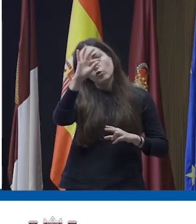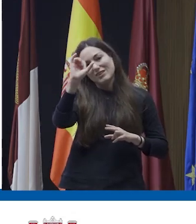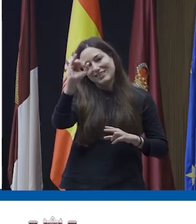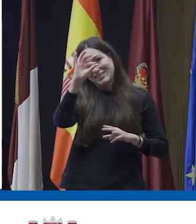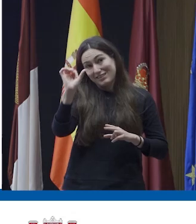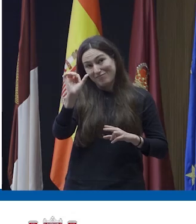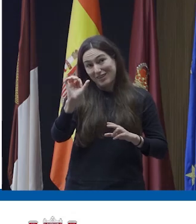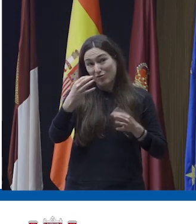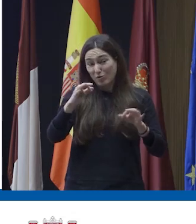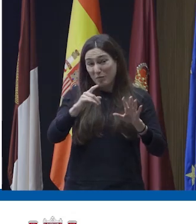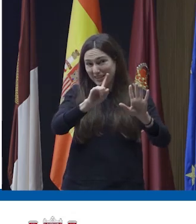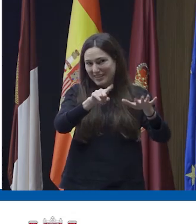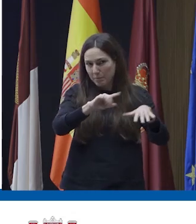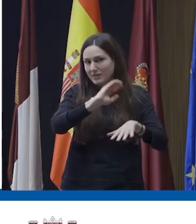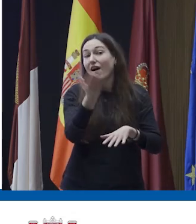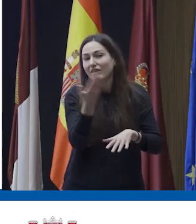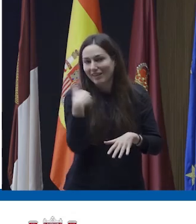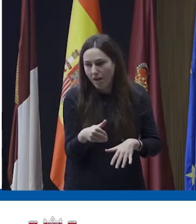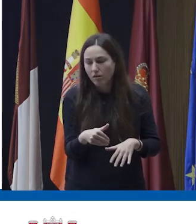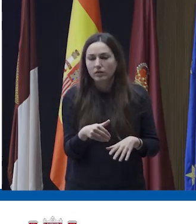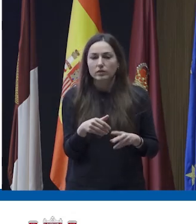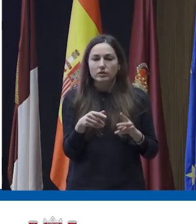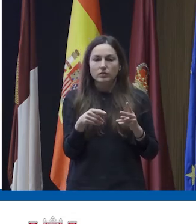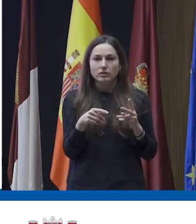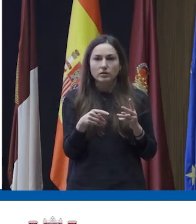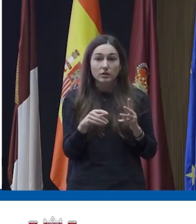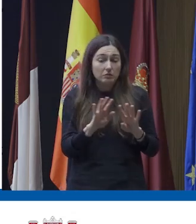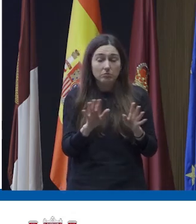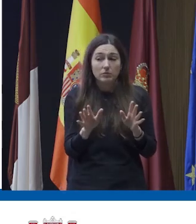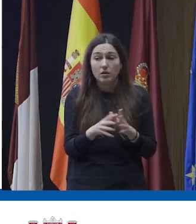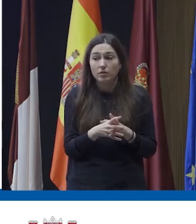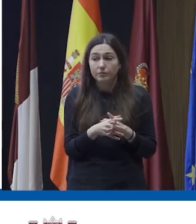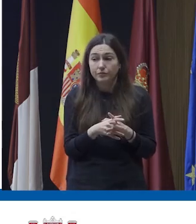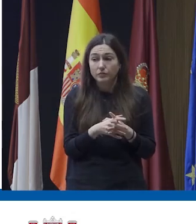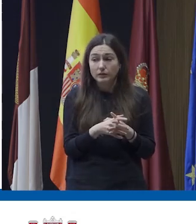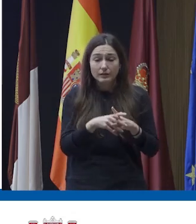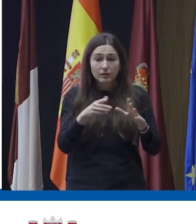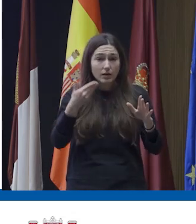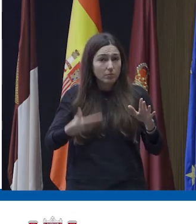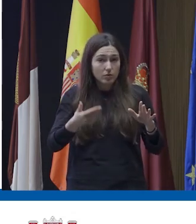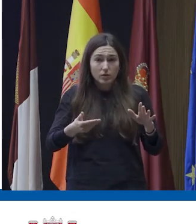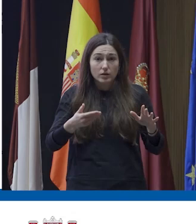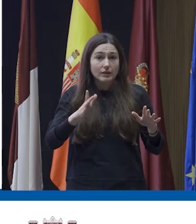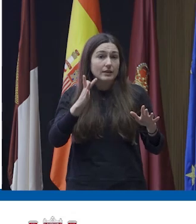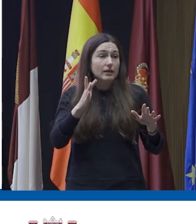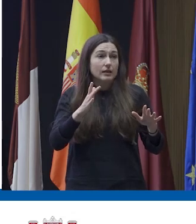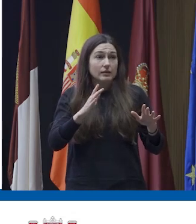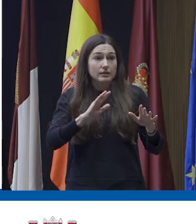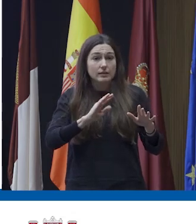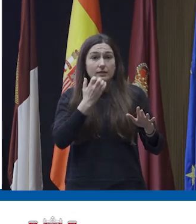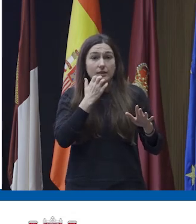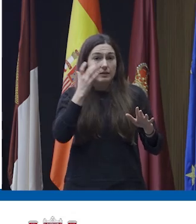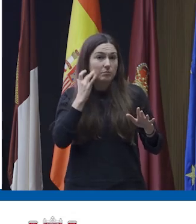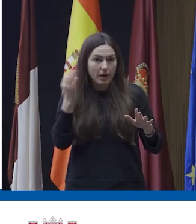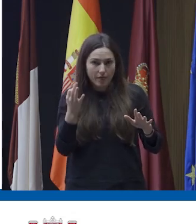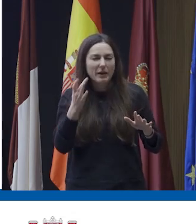lo más habitual es a partir de los 6, dicen las series. Y nada, y sobre todo que se quede bien limpia, que nosotros hacemos bien la limpieza de